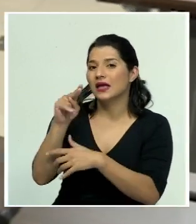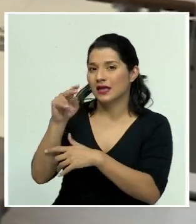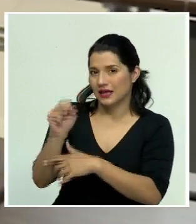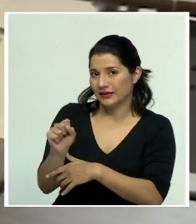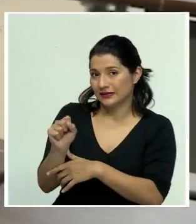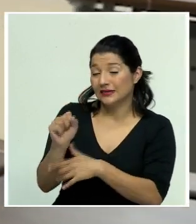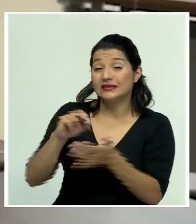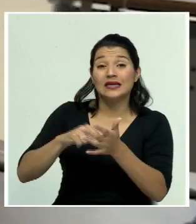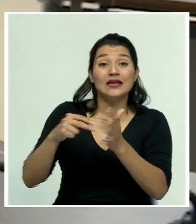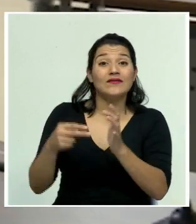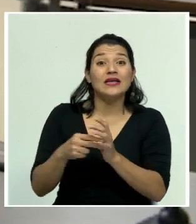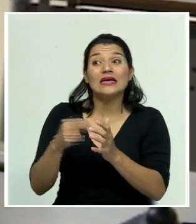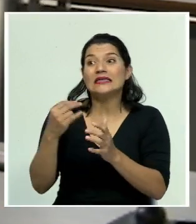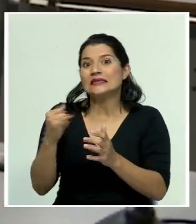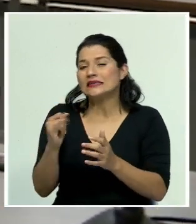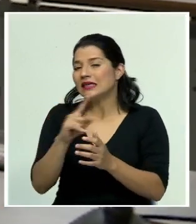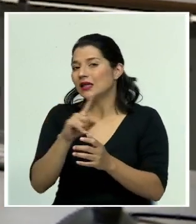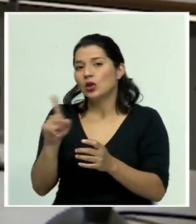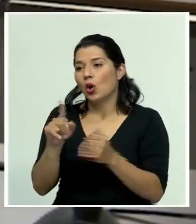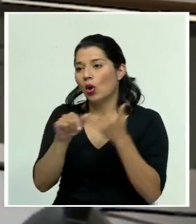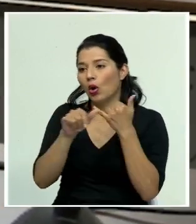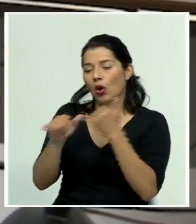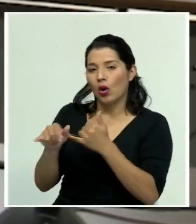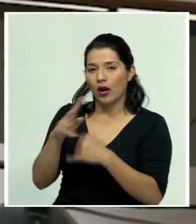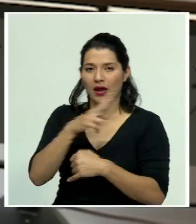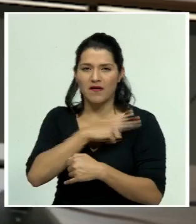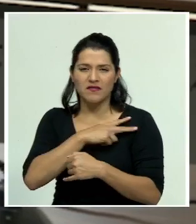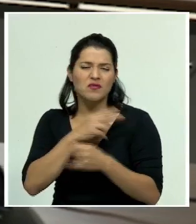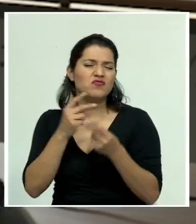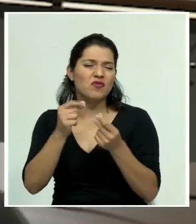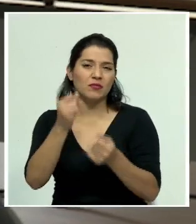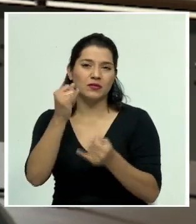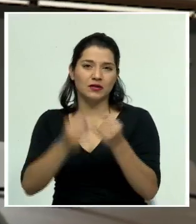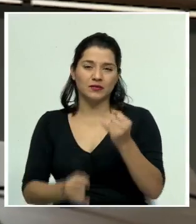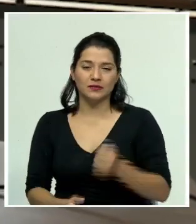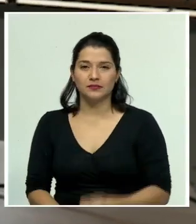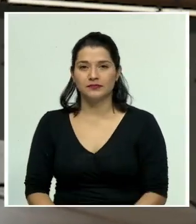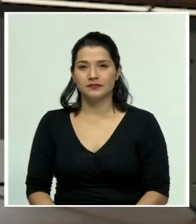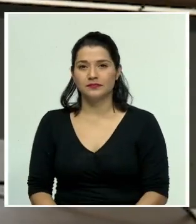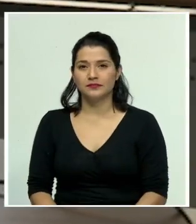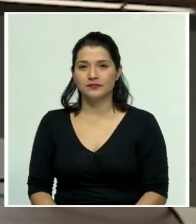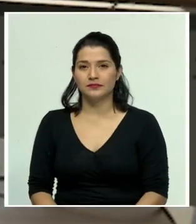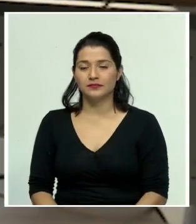no hay intervención contra el patrono, suelen cerrarse bastante pronto.